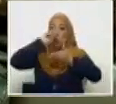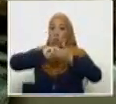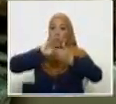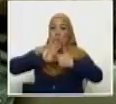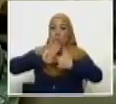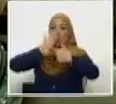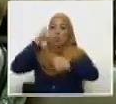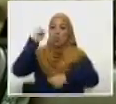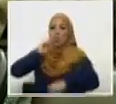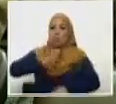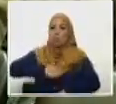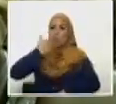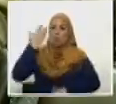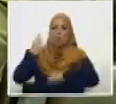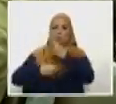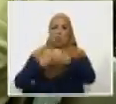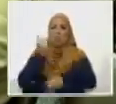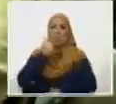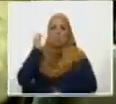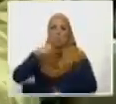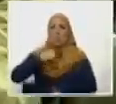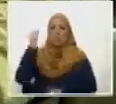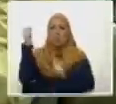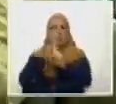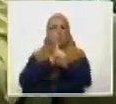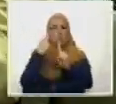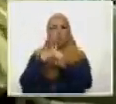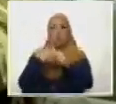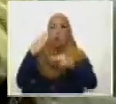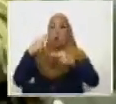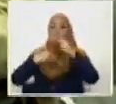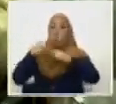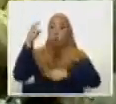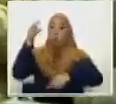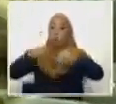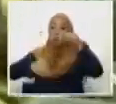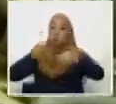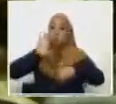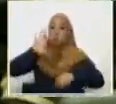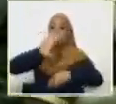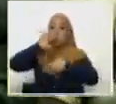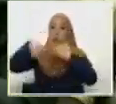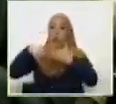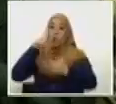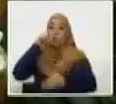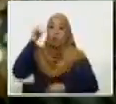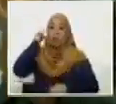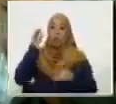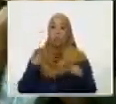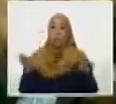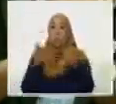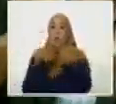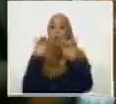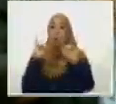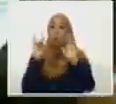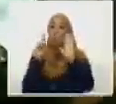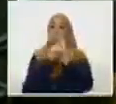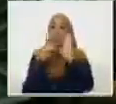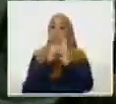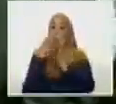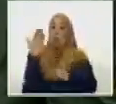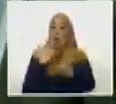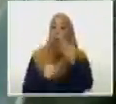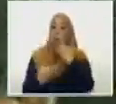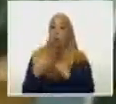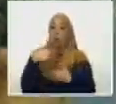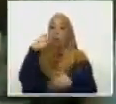demostrar que sí se puede y que sí es posible construir una patria justa donde todos y todas tengan el mismo derecho de acceso